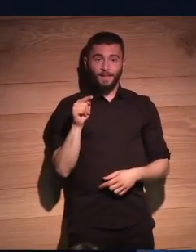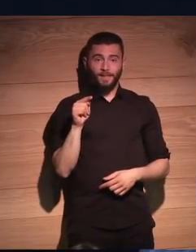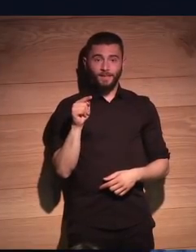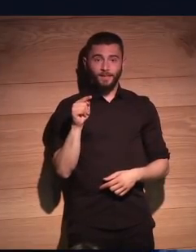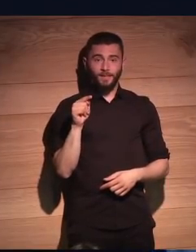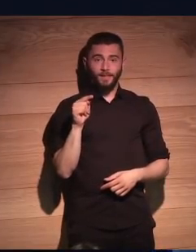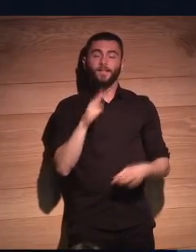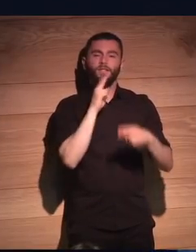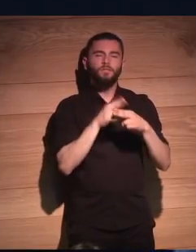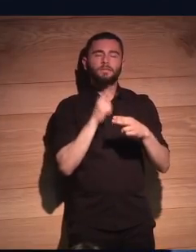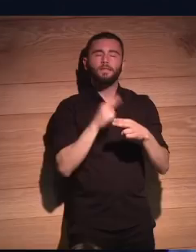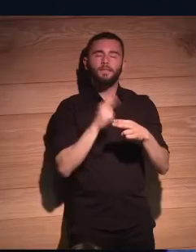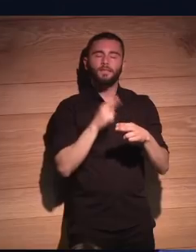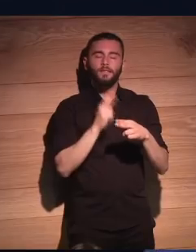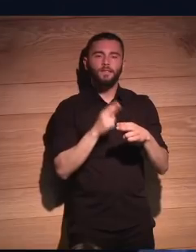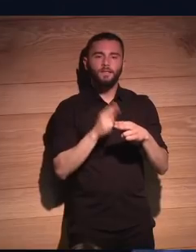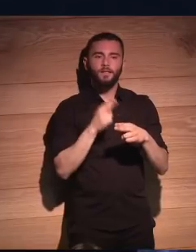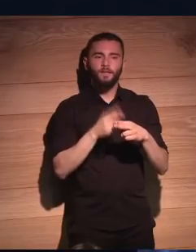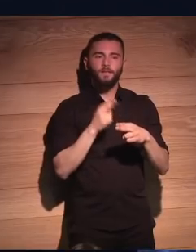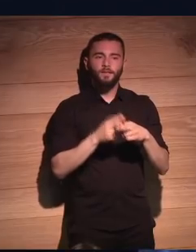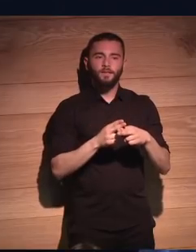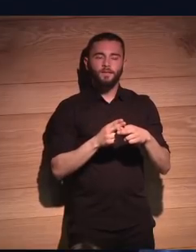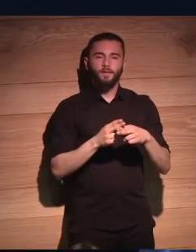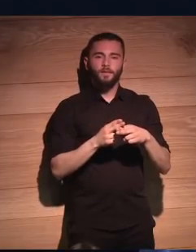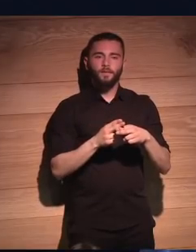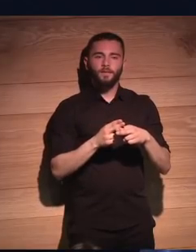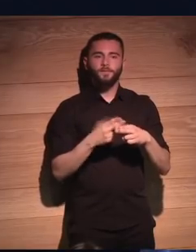¿cómo se llama, hombre? El castillo de Otranto de